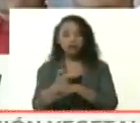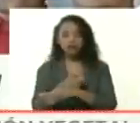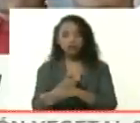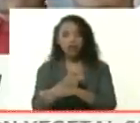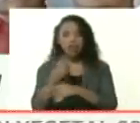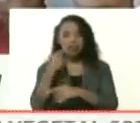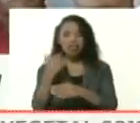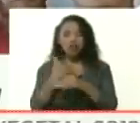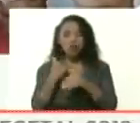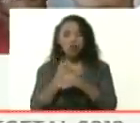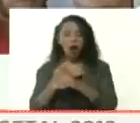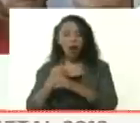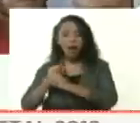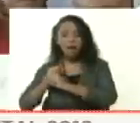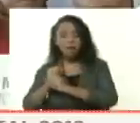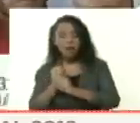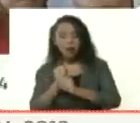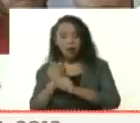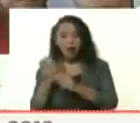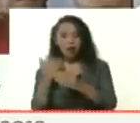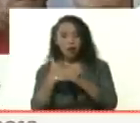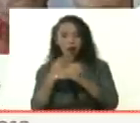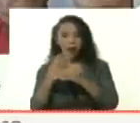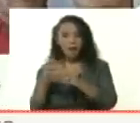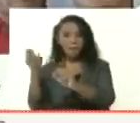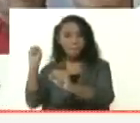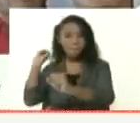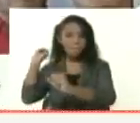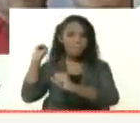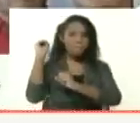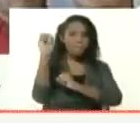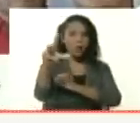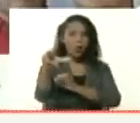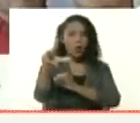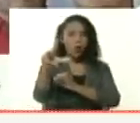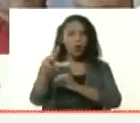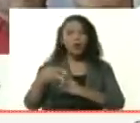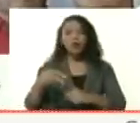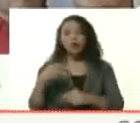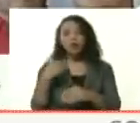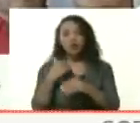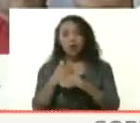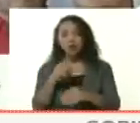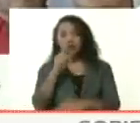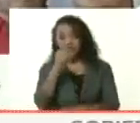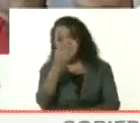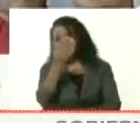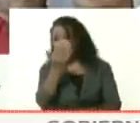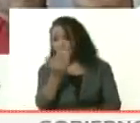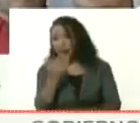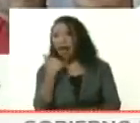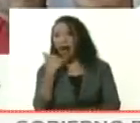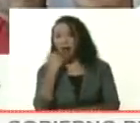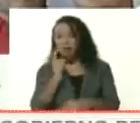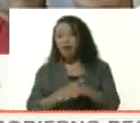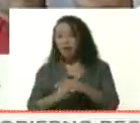está esperando al pitcher que está lanzando duro pajón y dice, tú vendrás por ahí en algún momento, voy a esperar la recta, cuando venga